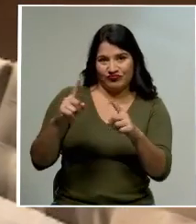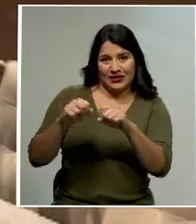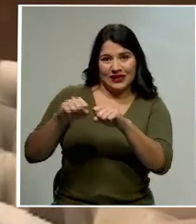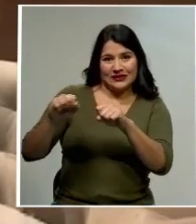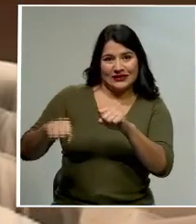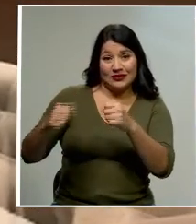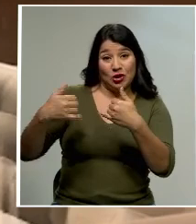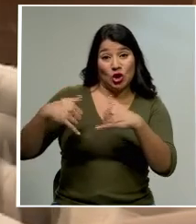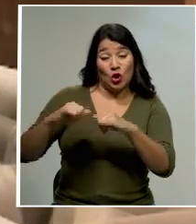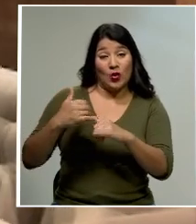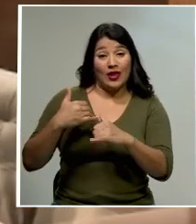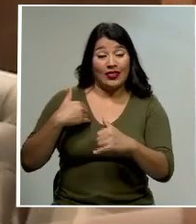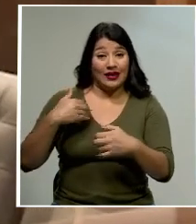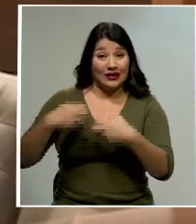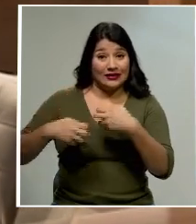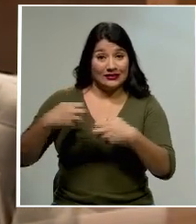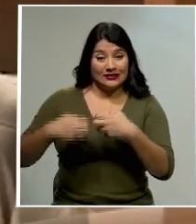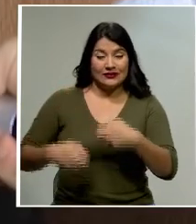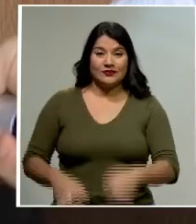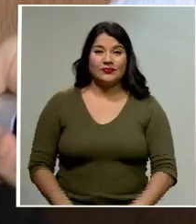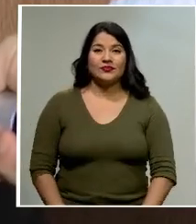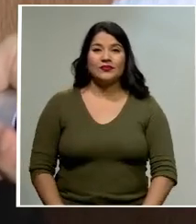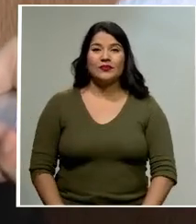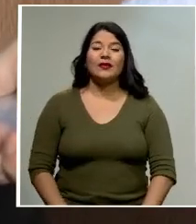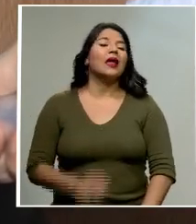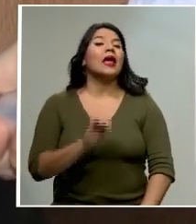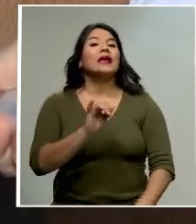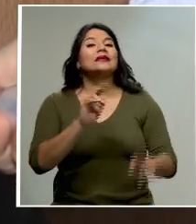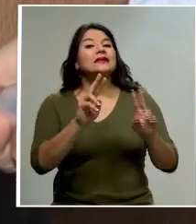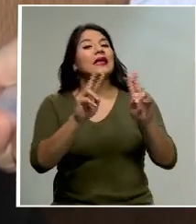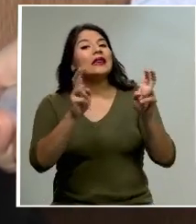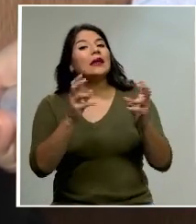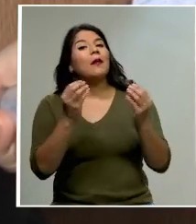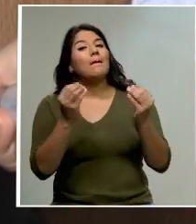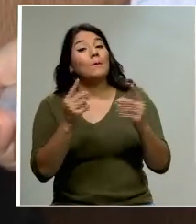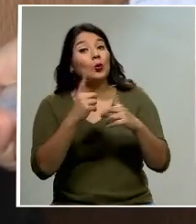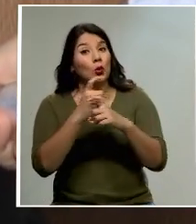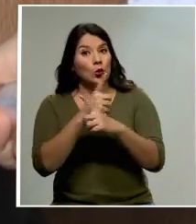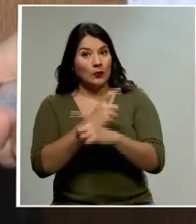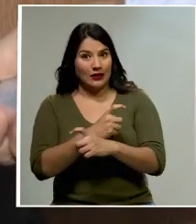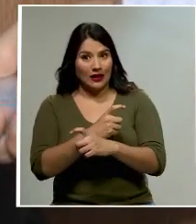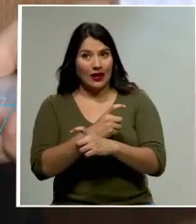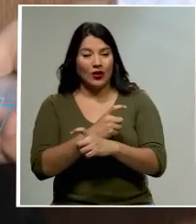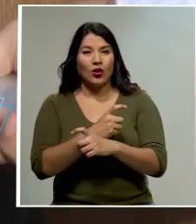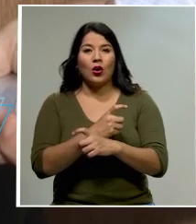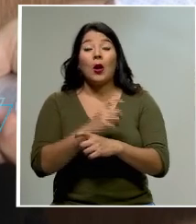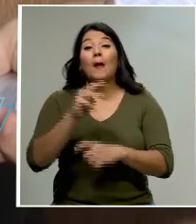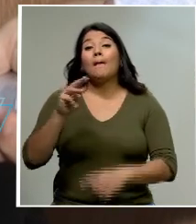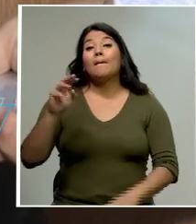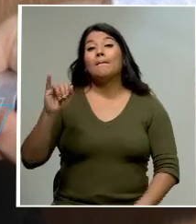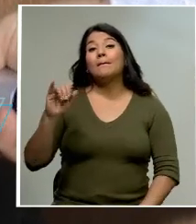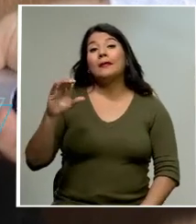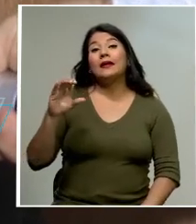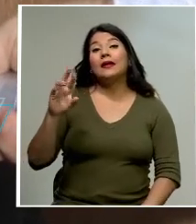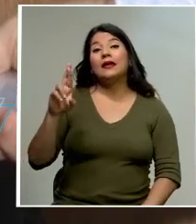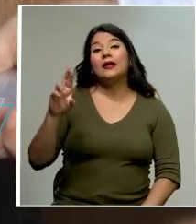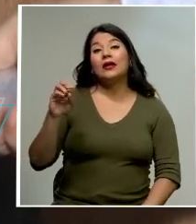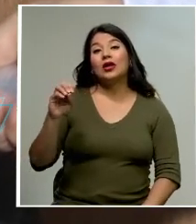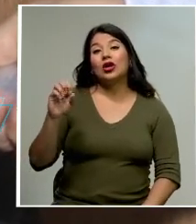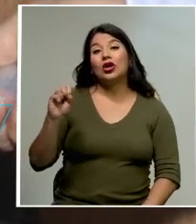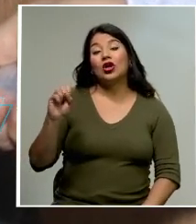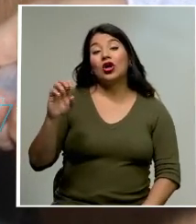presenta algunos inconvenientes. Es un tema muy complicado. Microsoft instaló